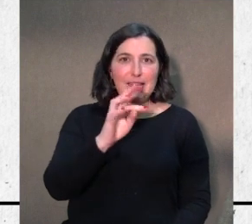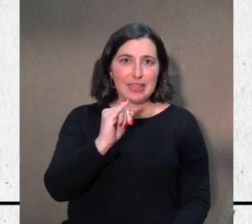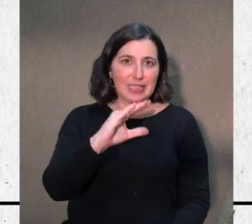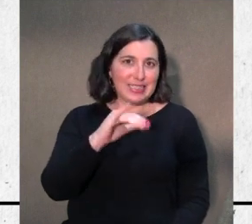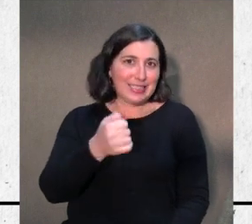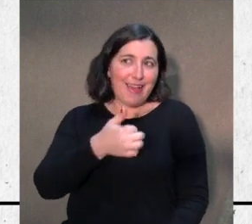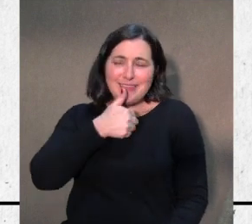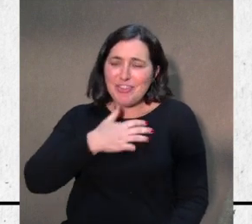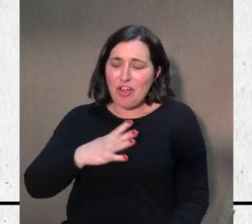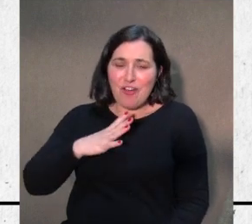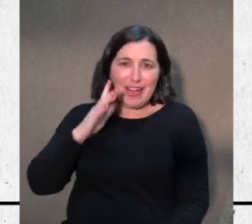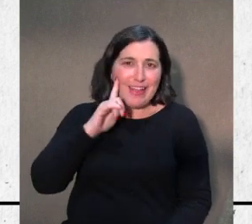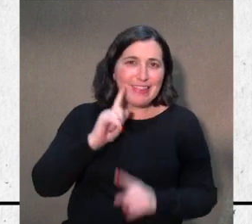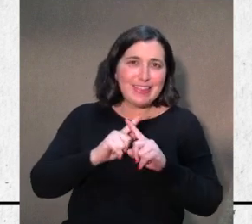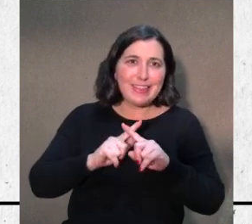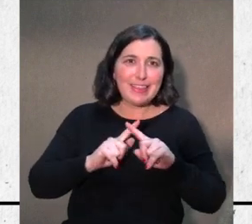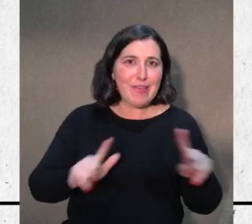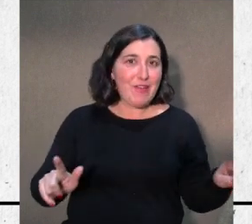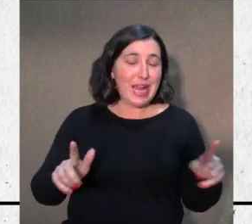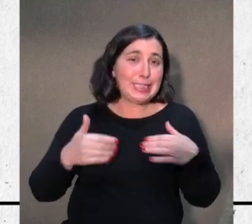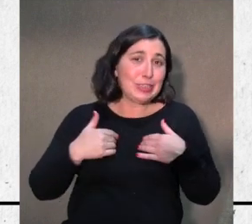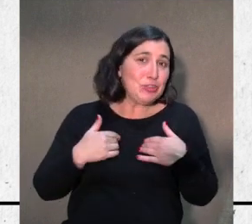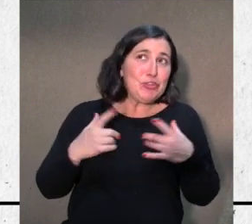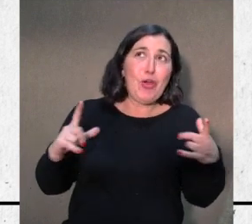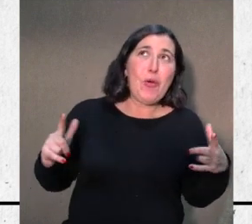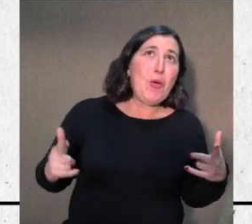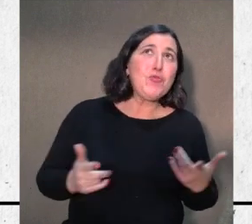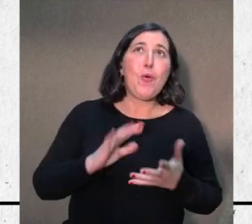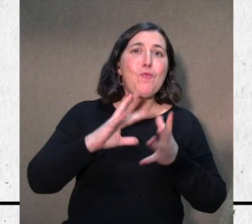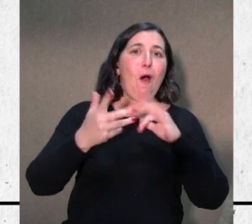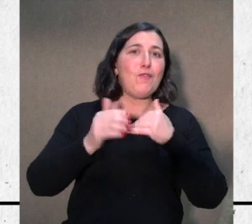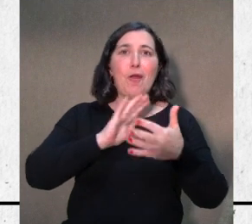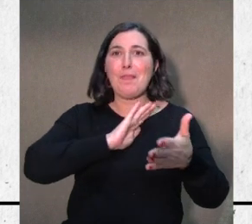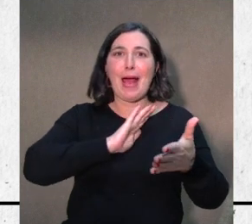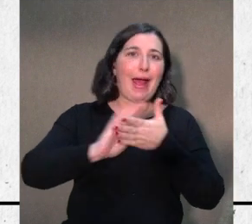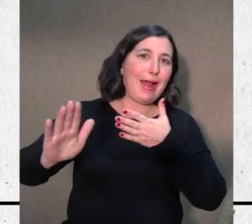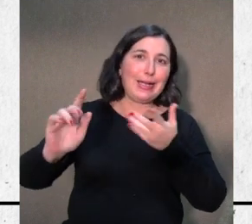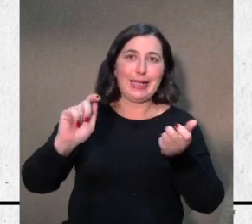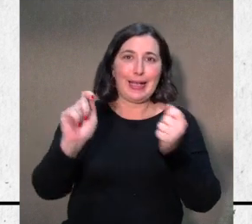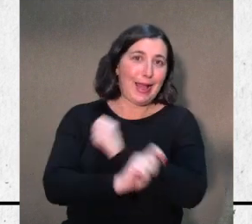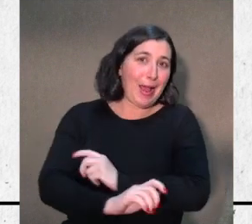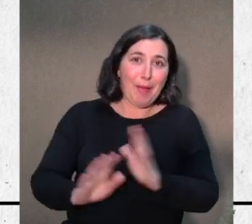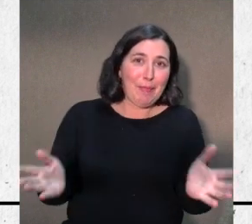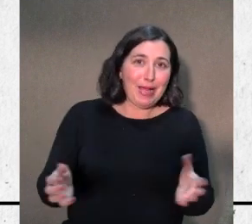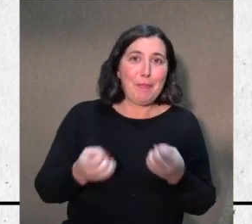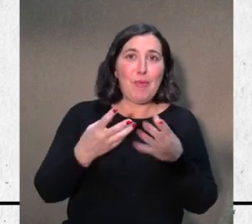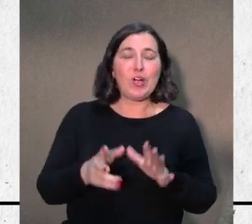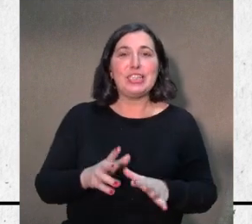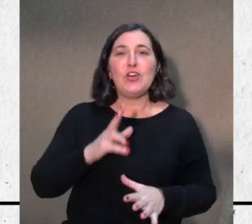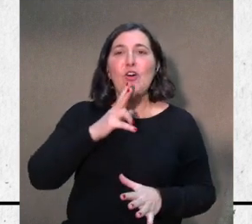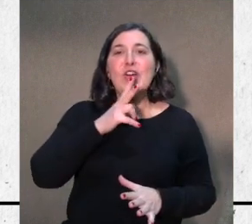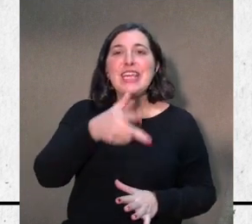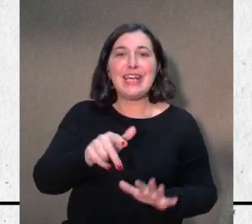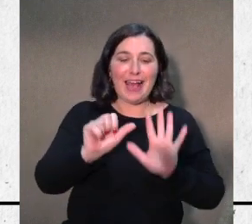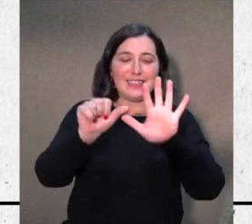escapatoria, porque soy la sexta hija de una familia de 7 hermanos, y cuando yo nací ya mi